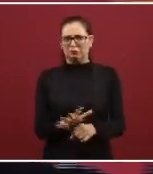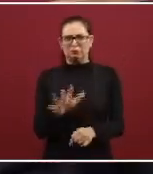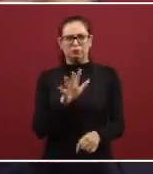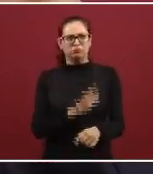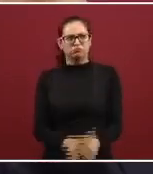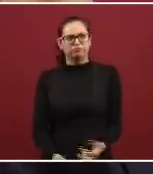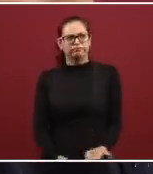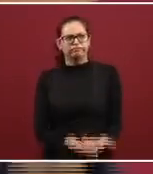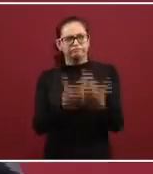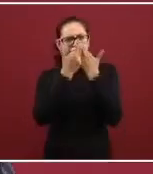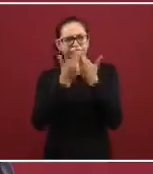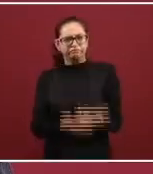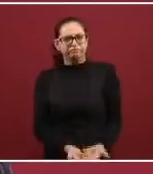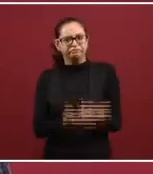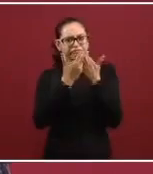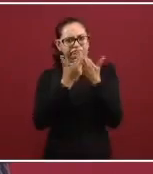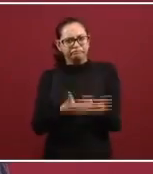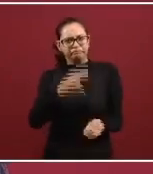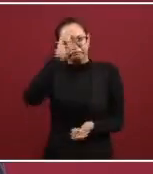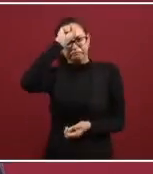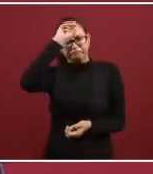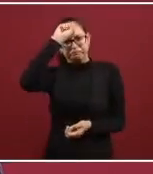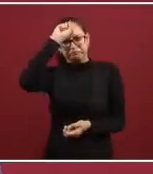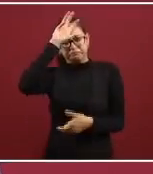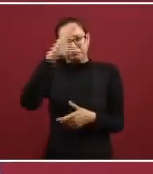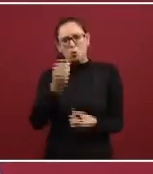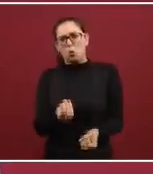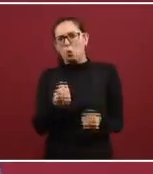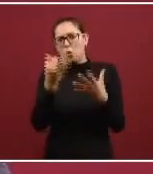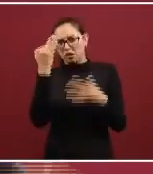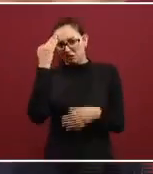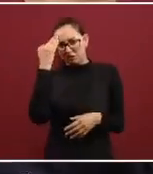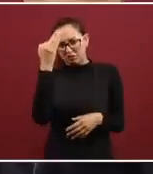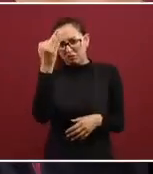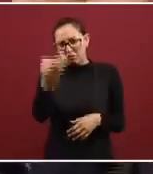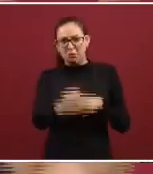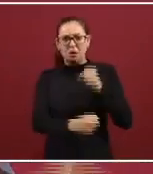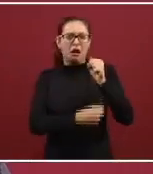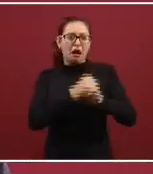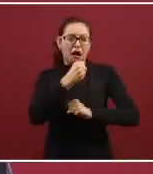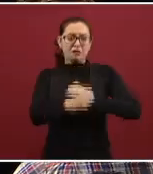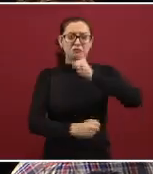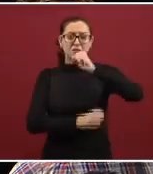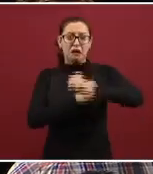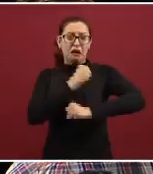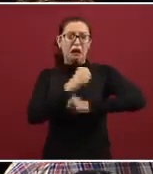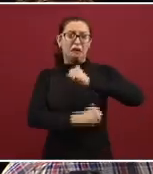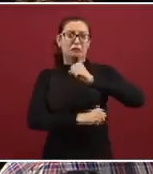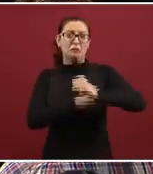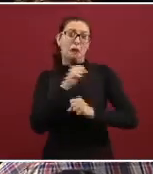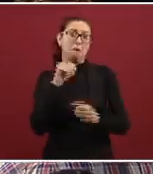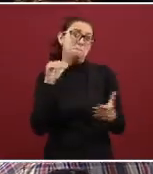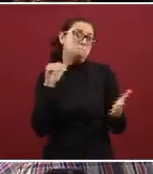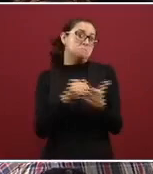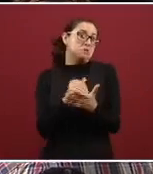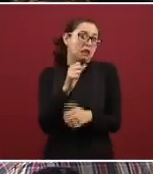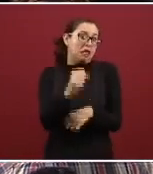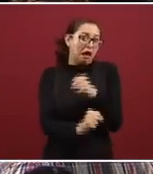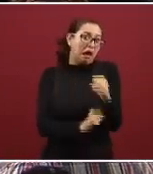Ahí sí, miles de años se llevarían. ¿Cuánto están